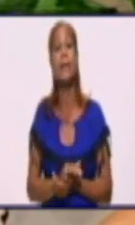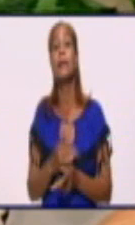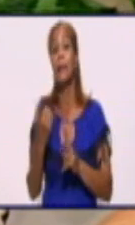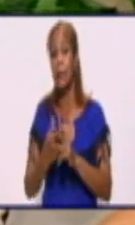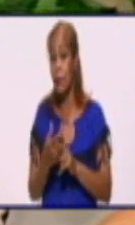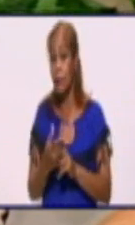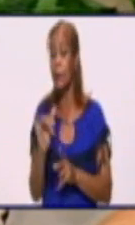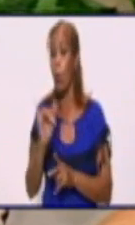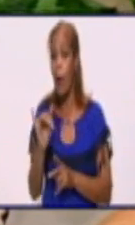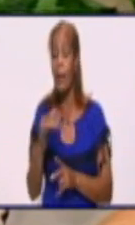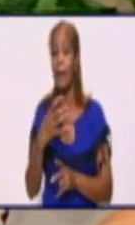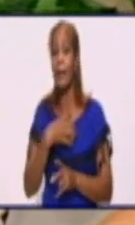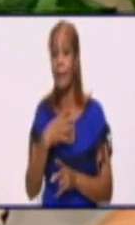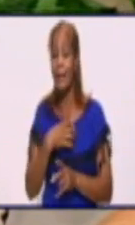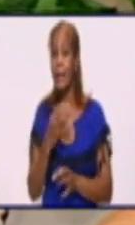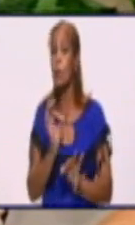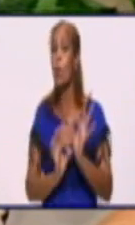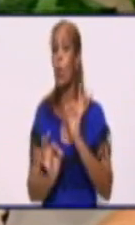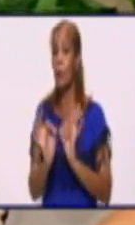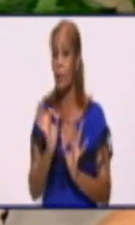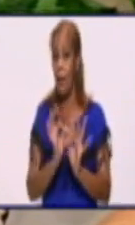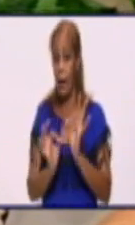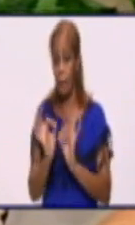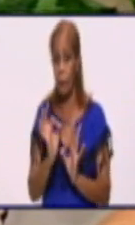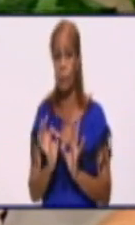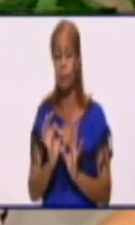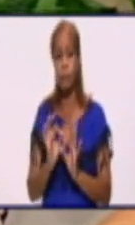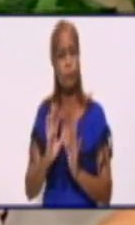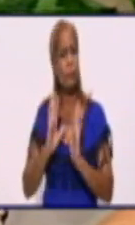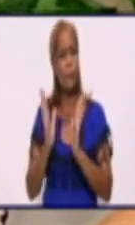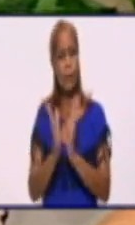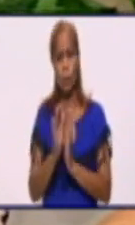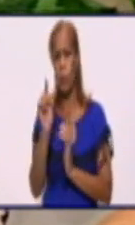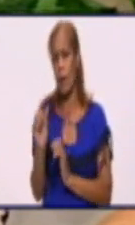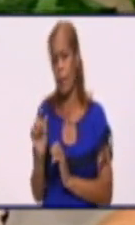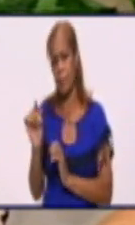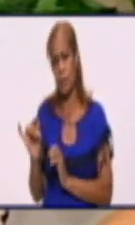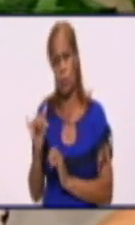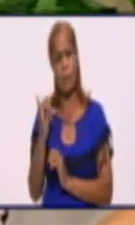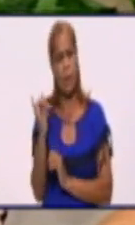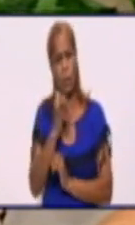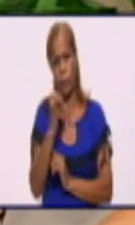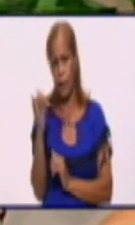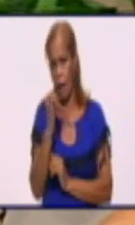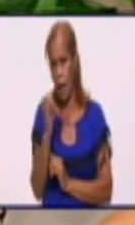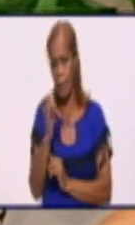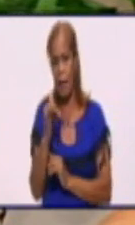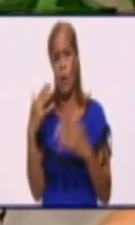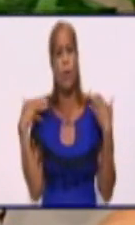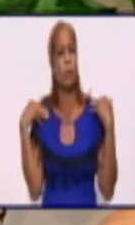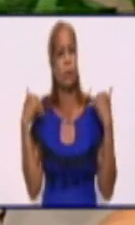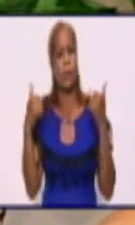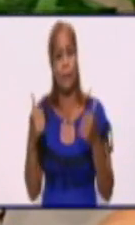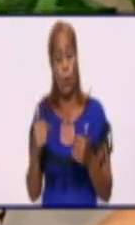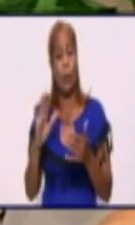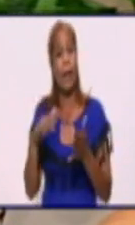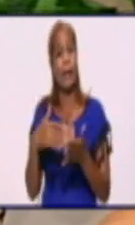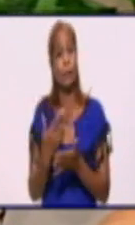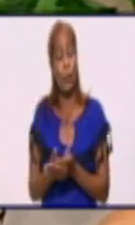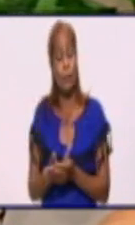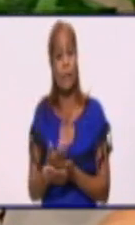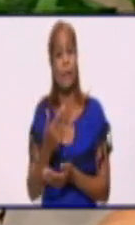todos los realizadores de televisión, sobre todo a los cámaras, a los editores, a los directores. Yo les invito a que se descubran los